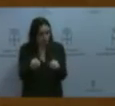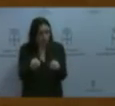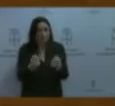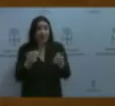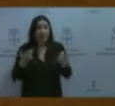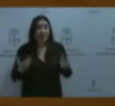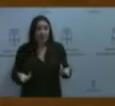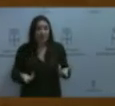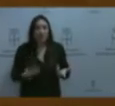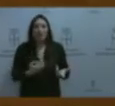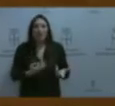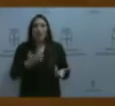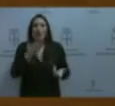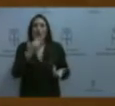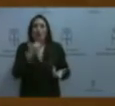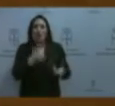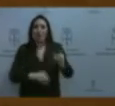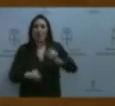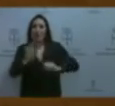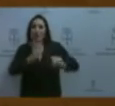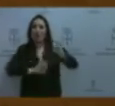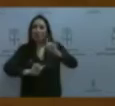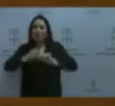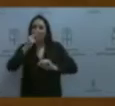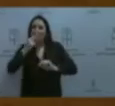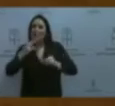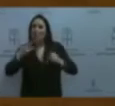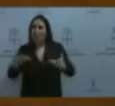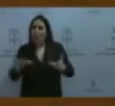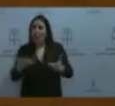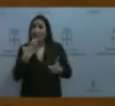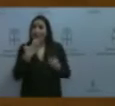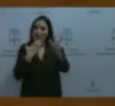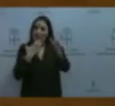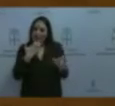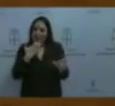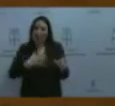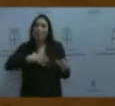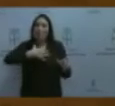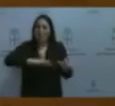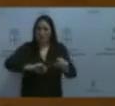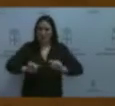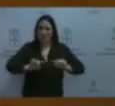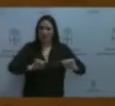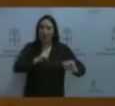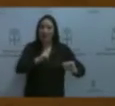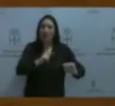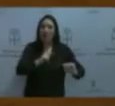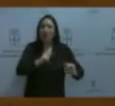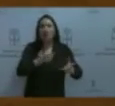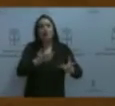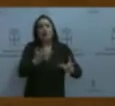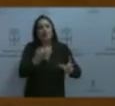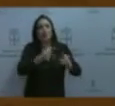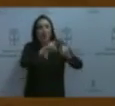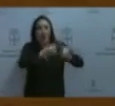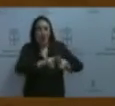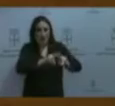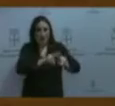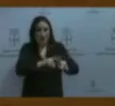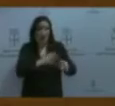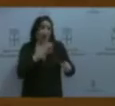fundamental conocer los conflictos de interés de cualquier persona con capacidad de decisión, sea jefe de servicio o con cualquier otra responsabilidad en la